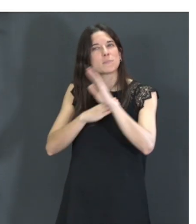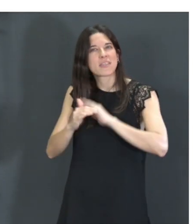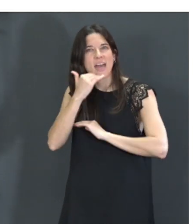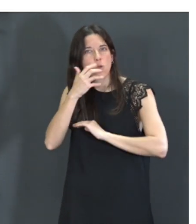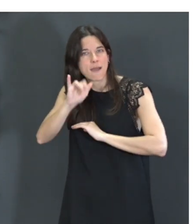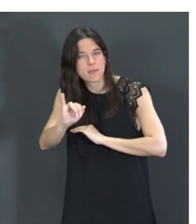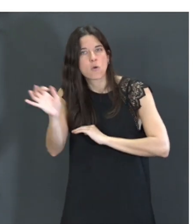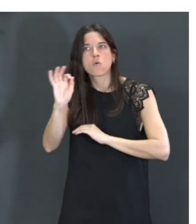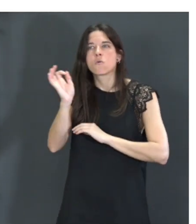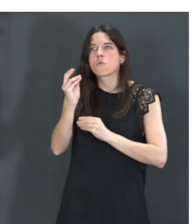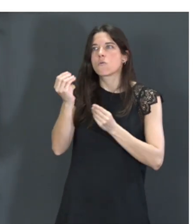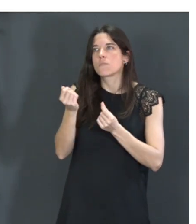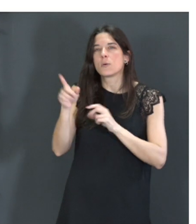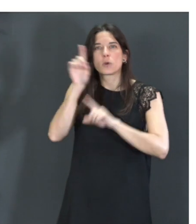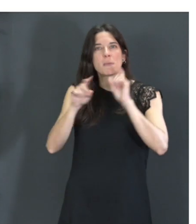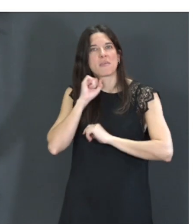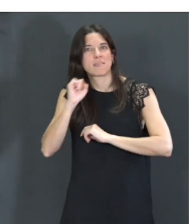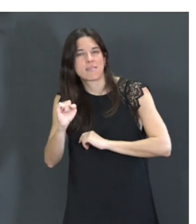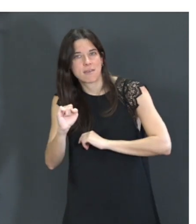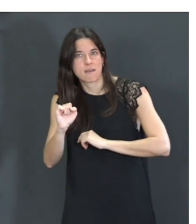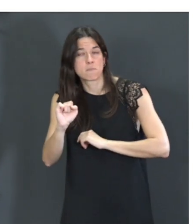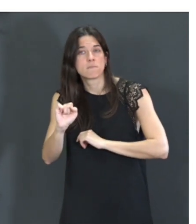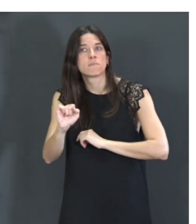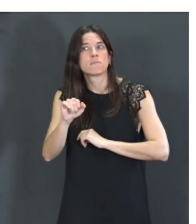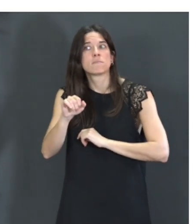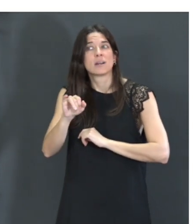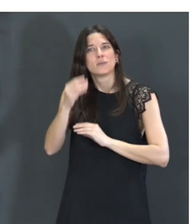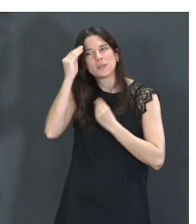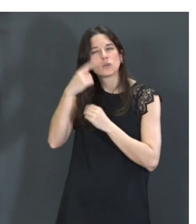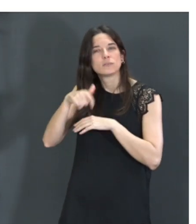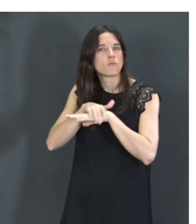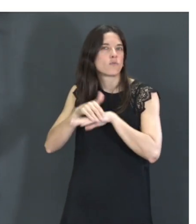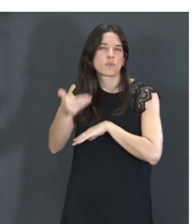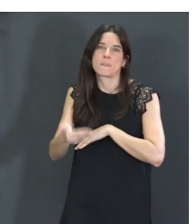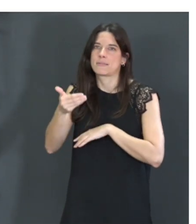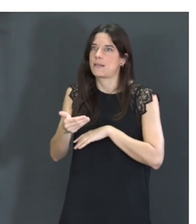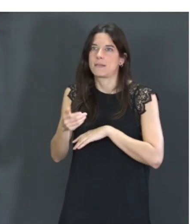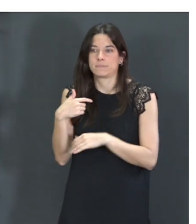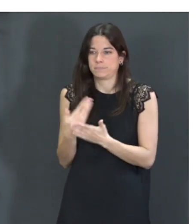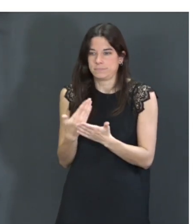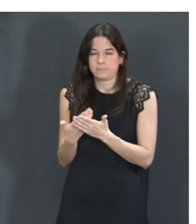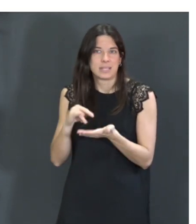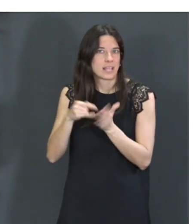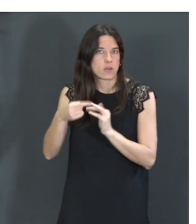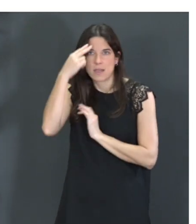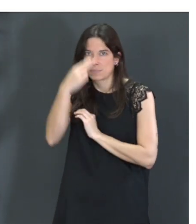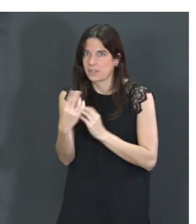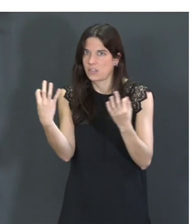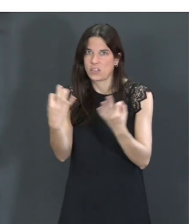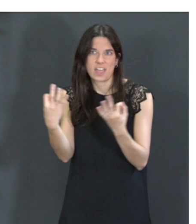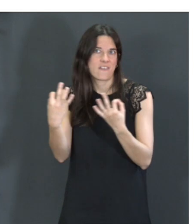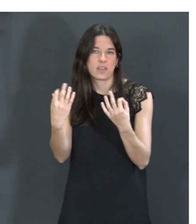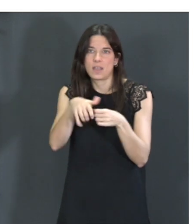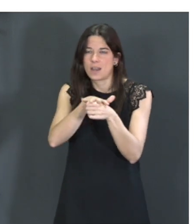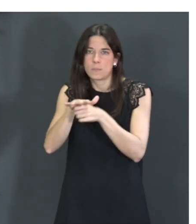o con algún problema de dependencia, pues es fundamental que nos aseguremos de que la tecnología es respetuosa en todos